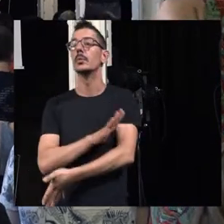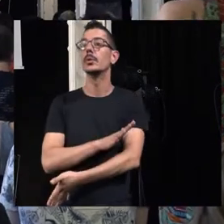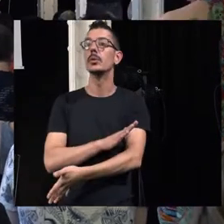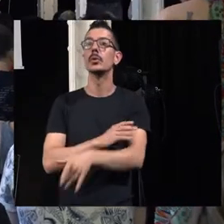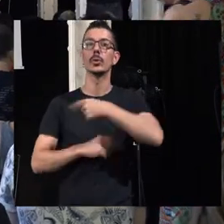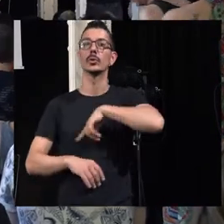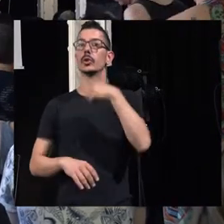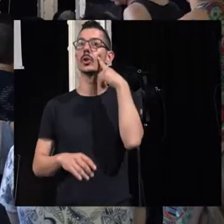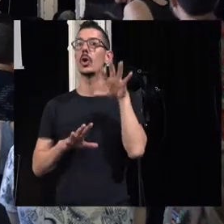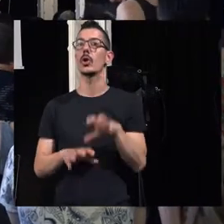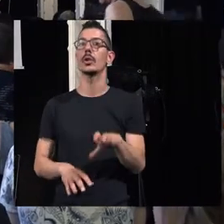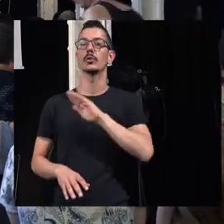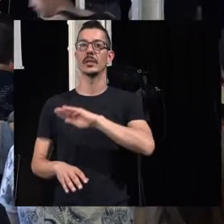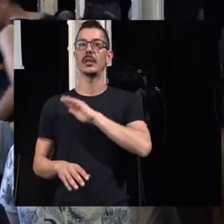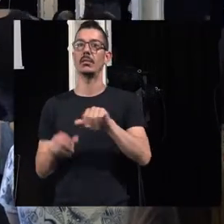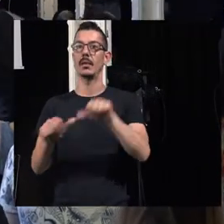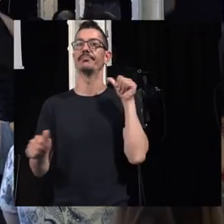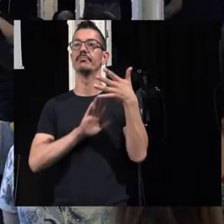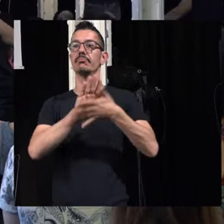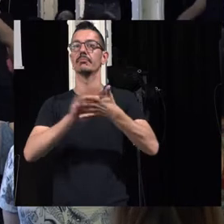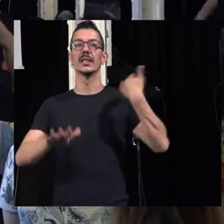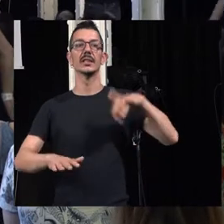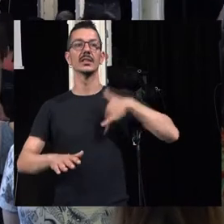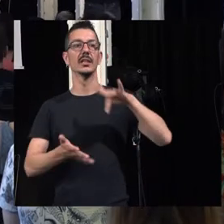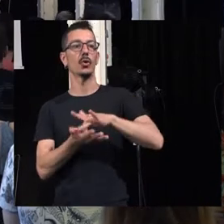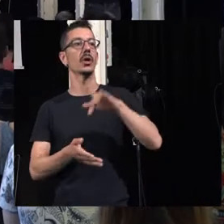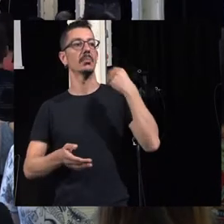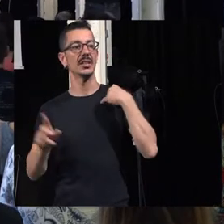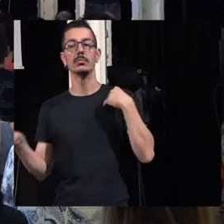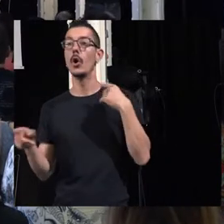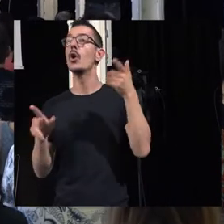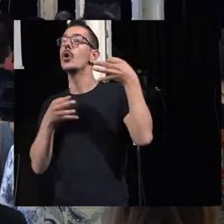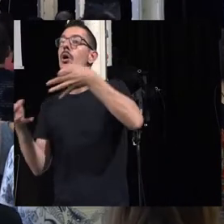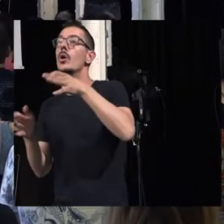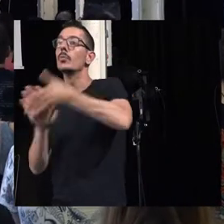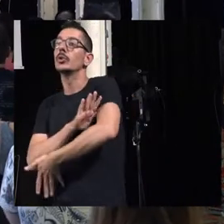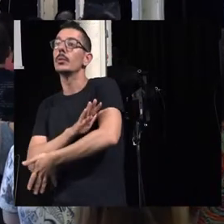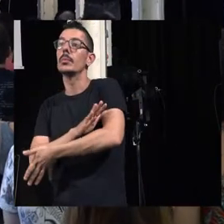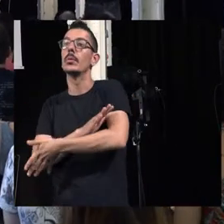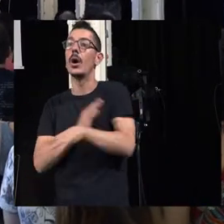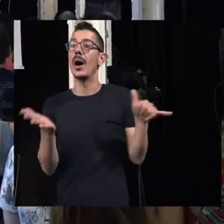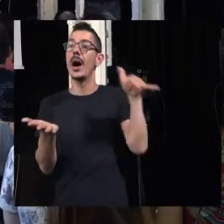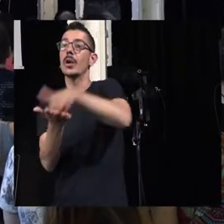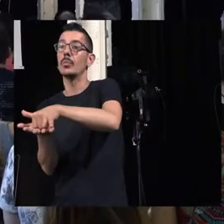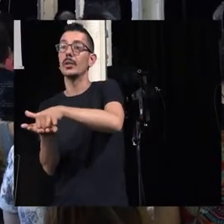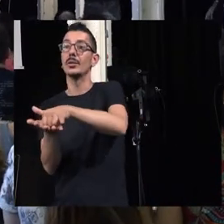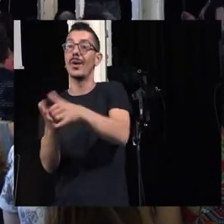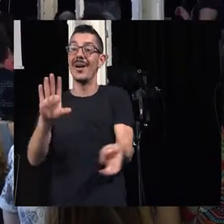conocemos muy bien y que se ha hablado, de hecho, en estas jornadas. No puede llegar porque en el aeropuerto no le han dejado subir al avión.